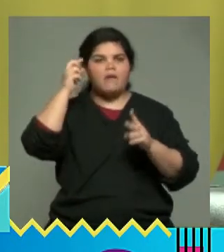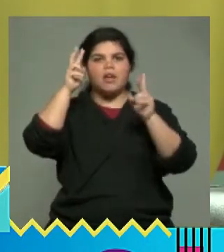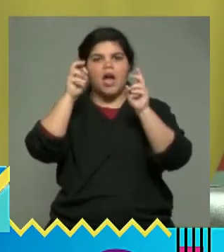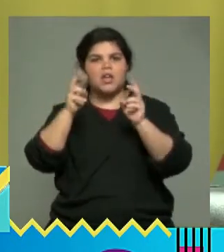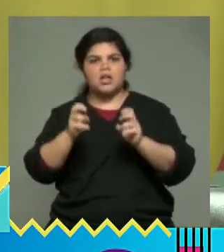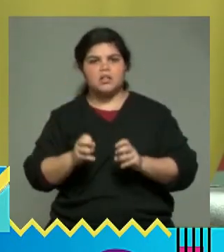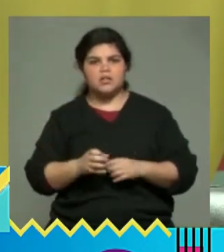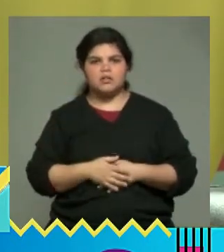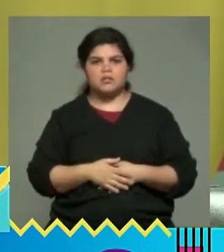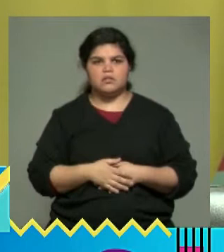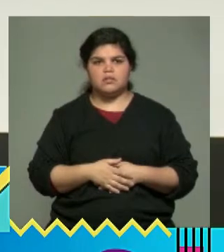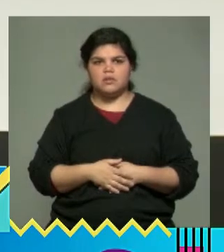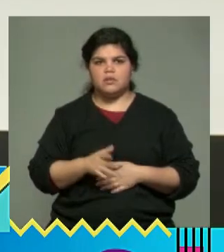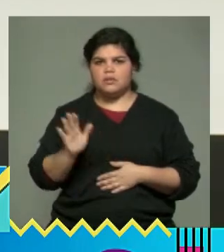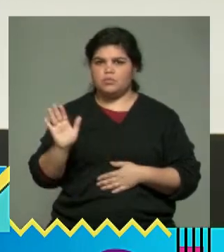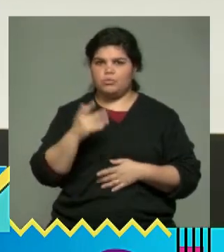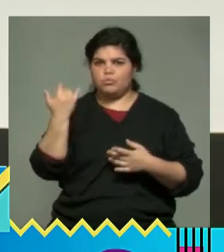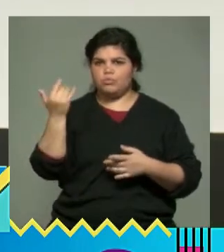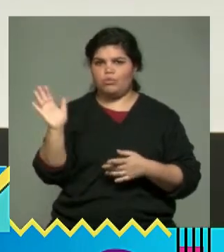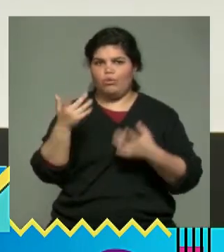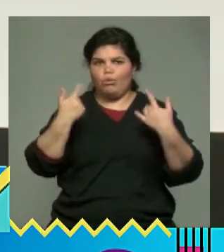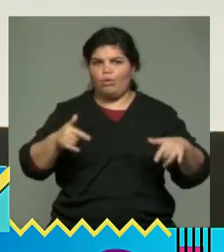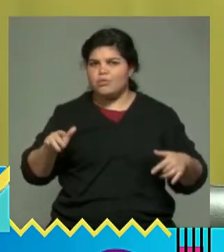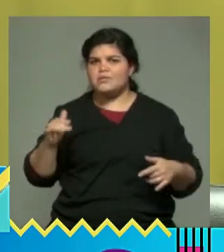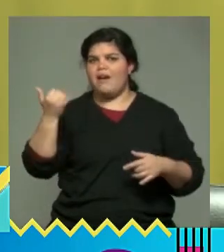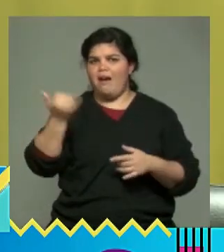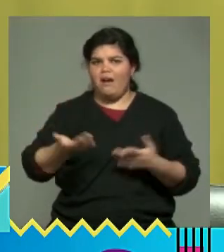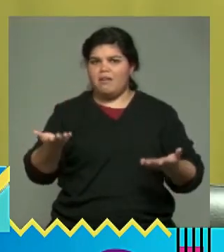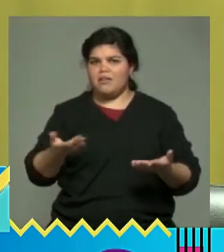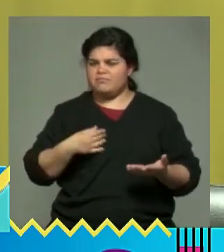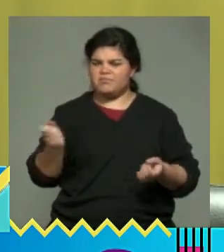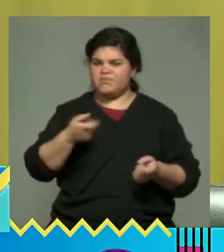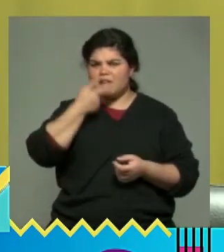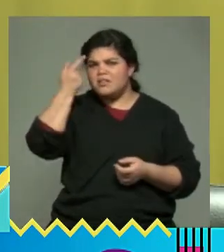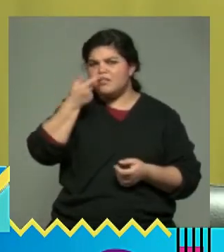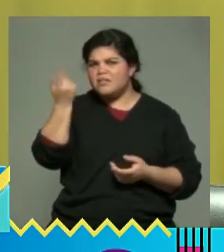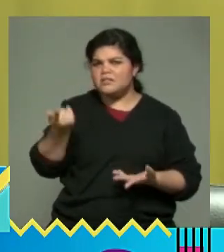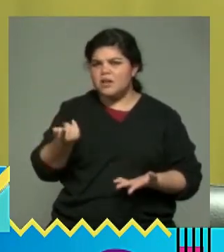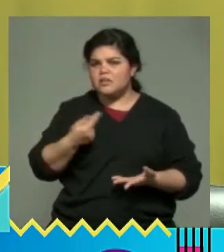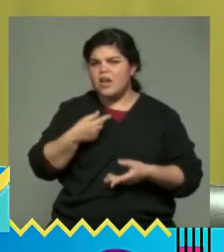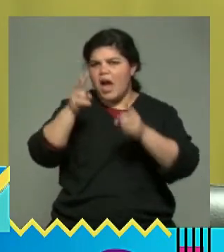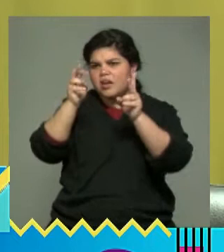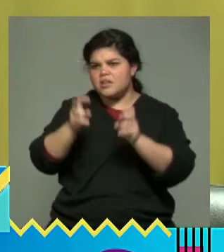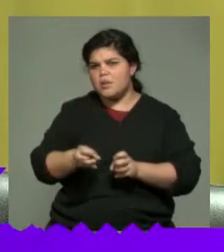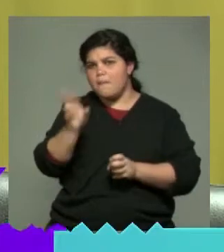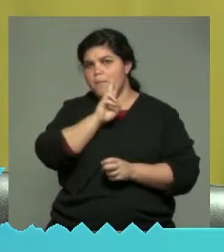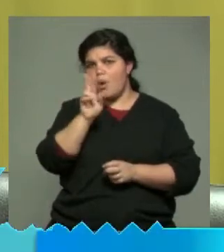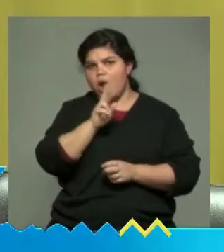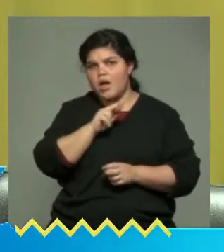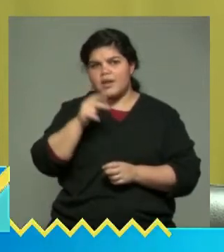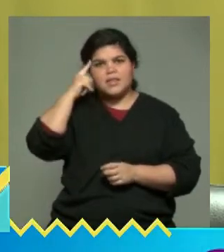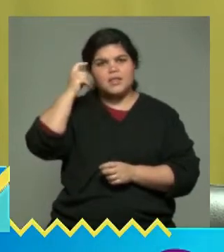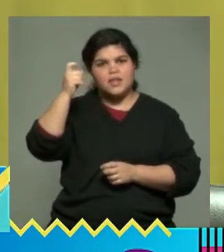los argumentos. No sé si decir lamentablemente, pero era muy curioso ver cómo ir analizando a estas chicas a través de cierto